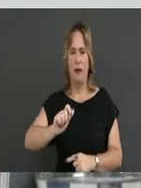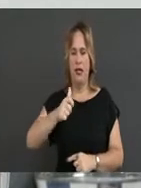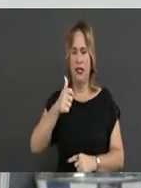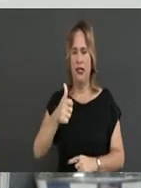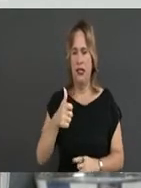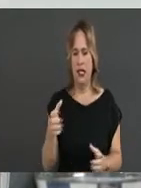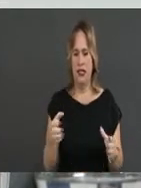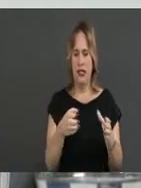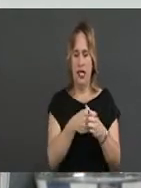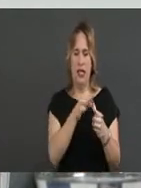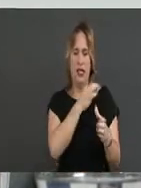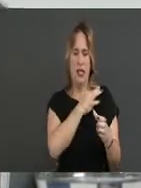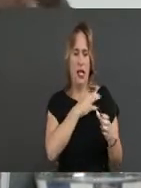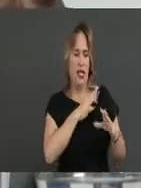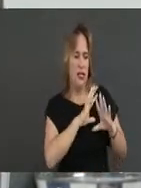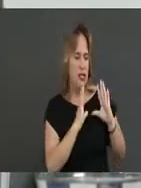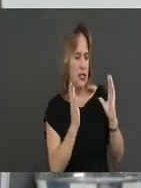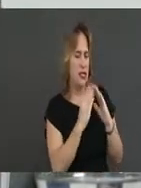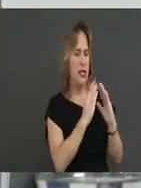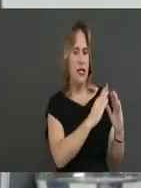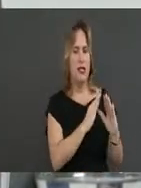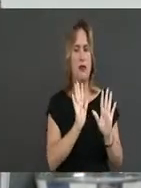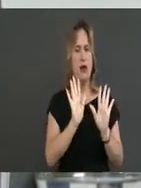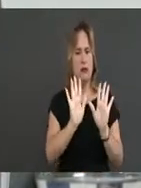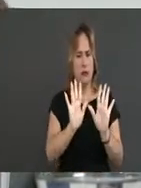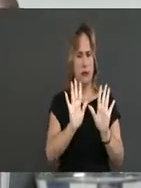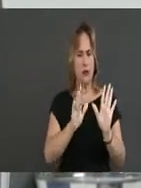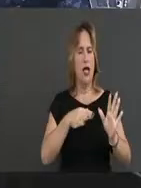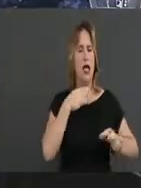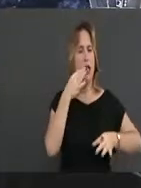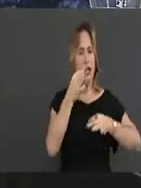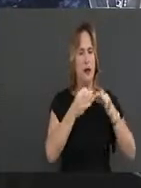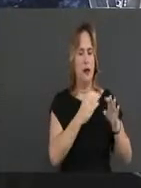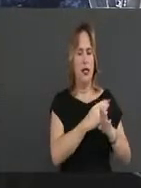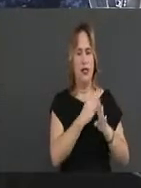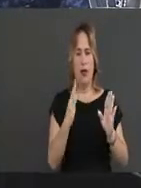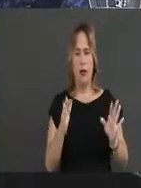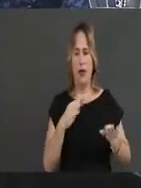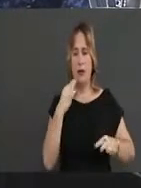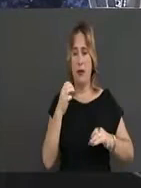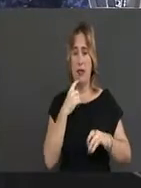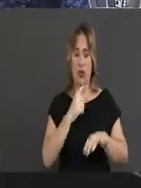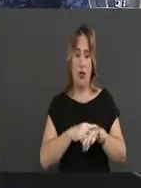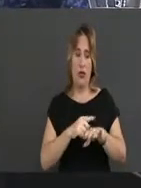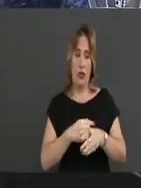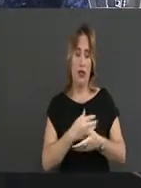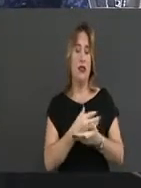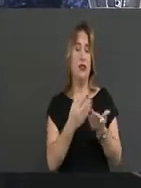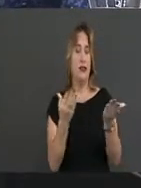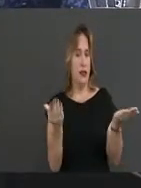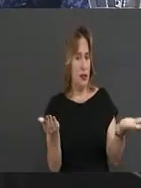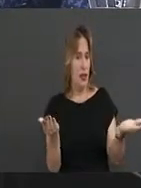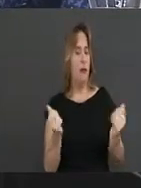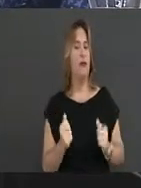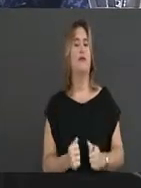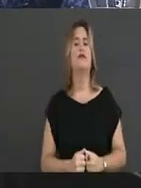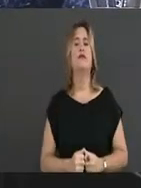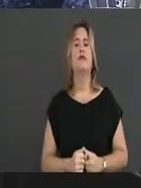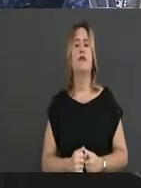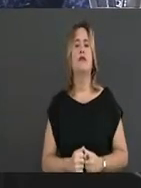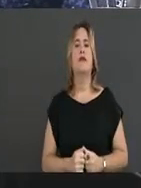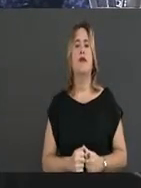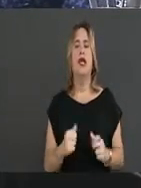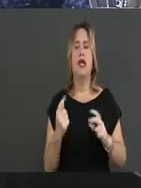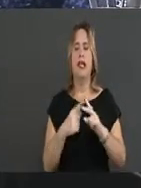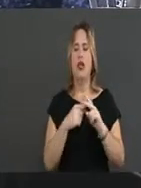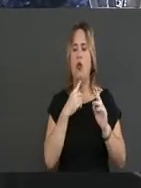del Consejo Popular, que le dedicaremos tiempo en el programa, porque tiempo le dedicamos a eso, por supuesto. Claro. Y